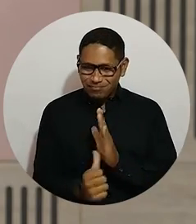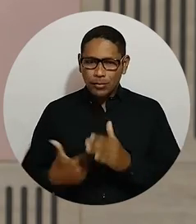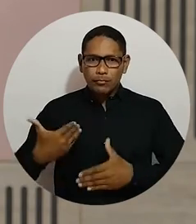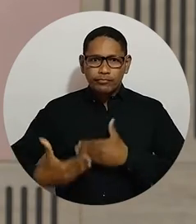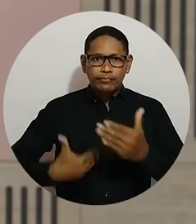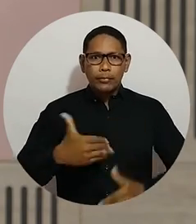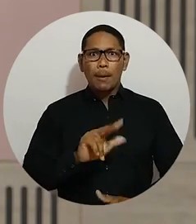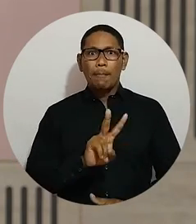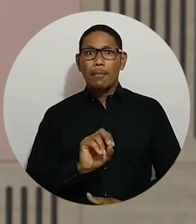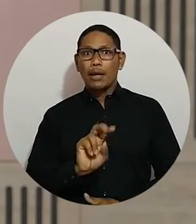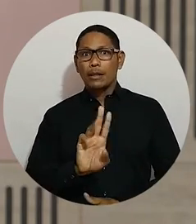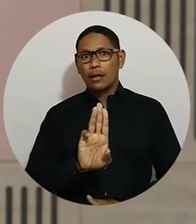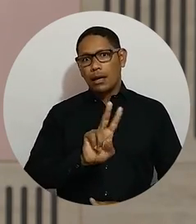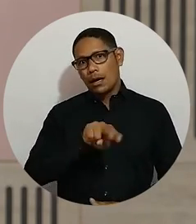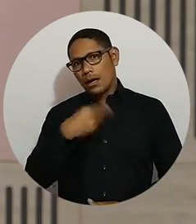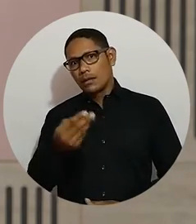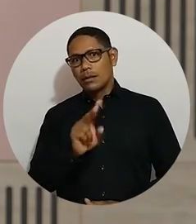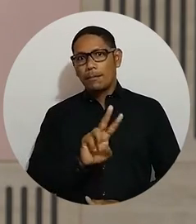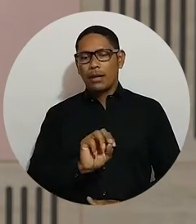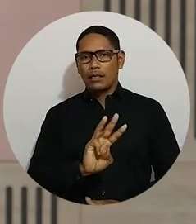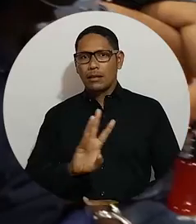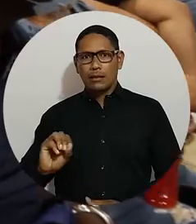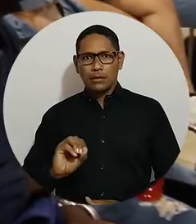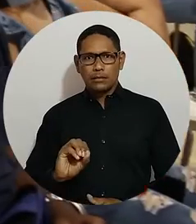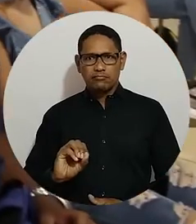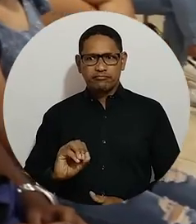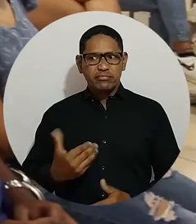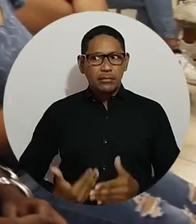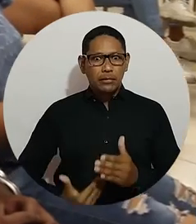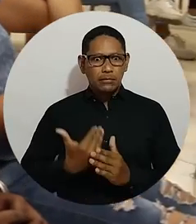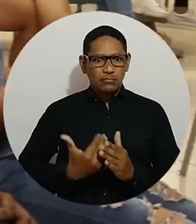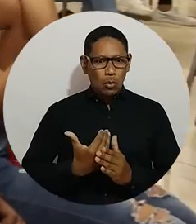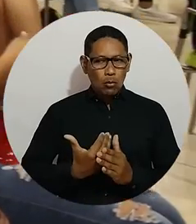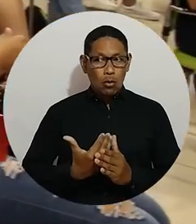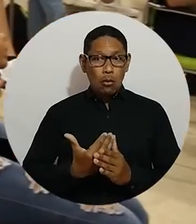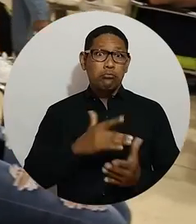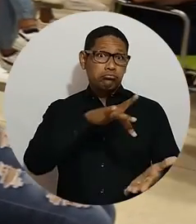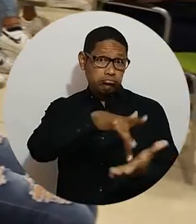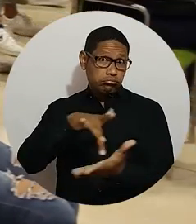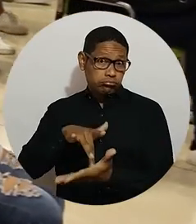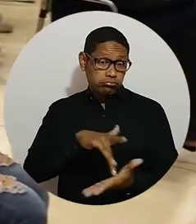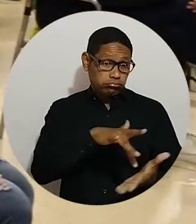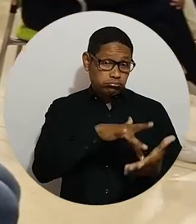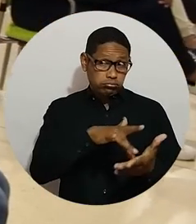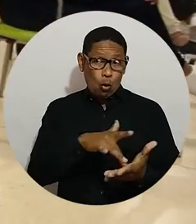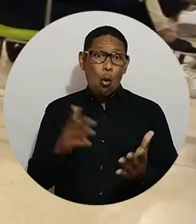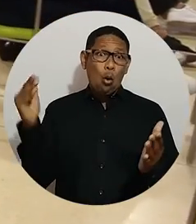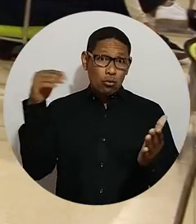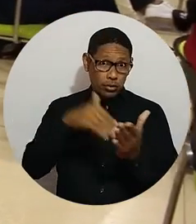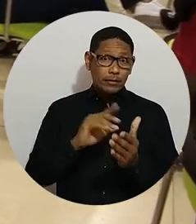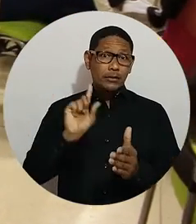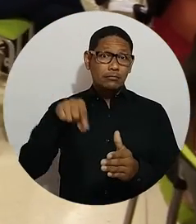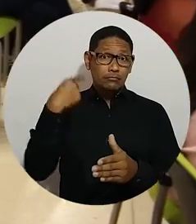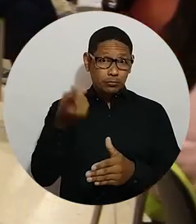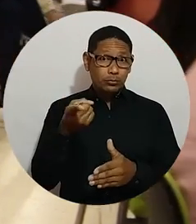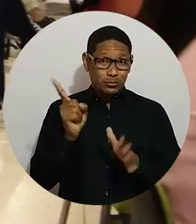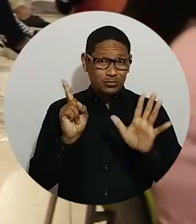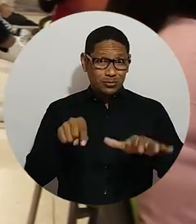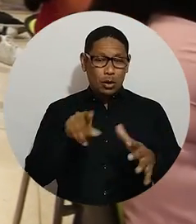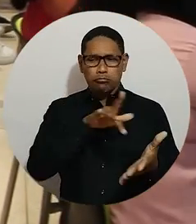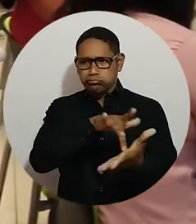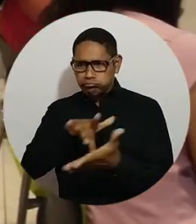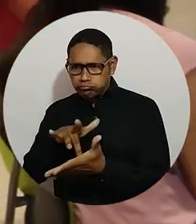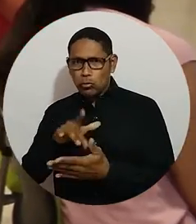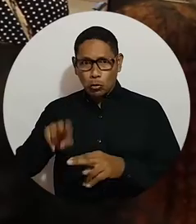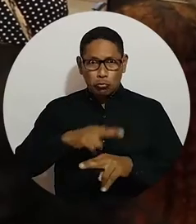como del Plan de Gobierno por una universidad más incluyente e innovadora. Parte del supuesto de que regresemos a la presencialidad plena el próximo año,